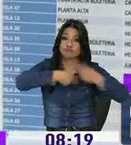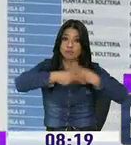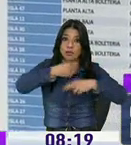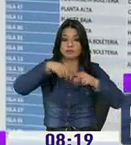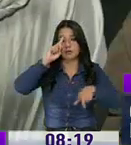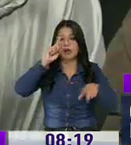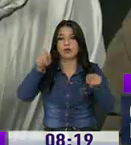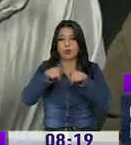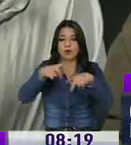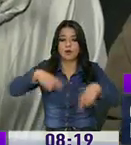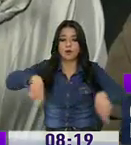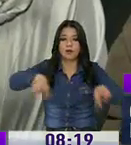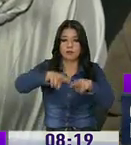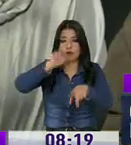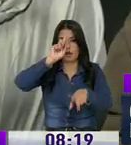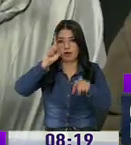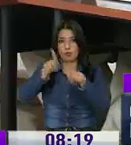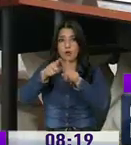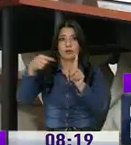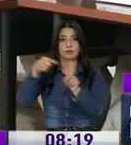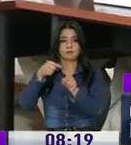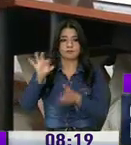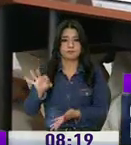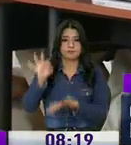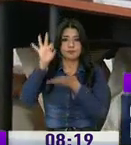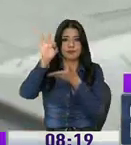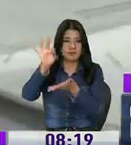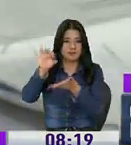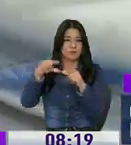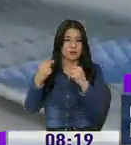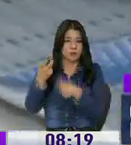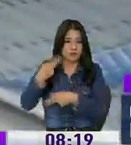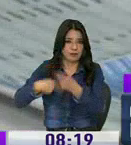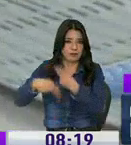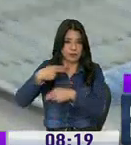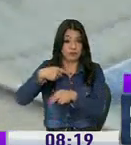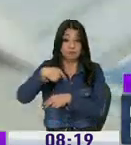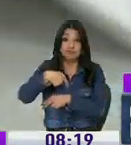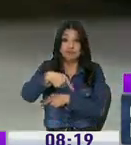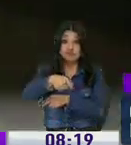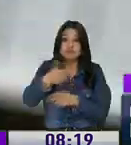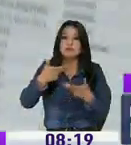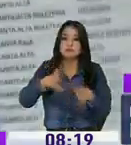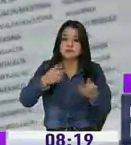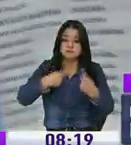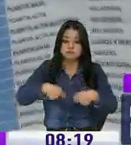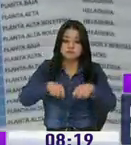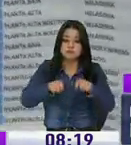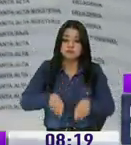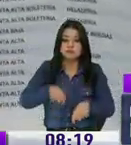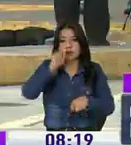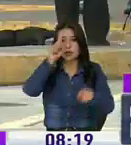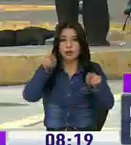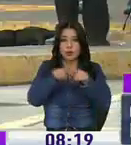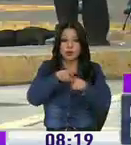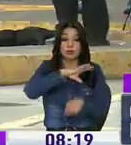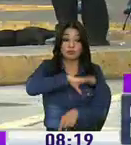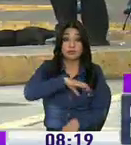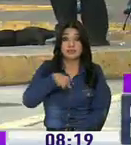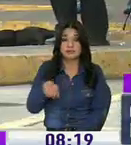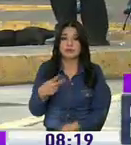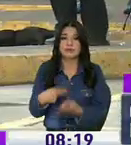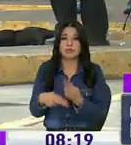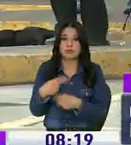un acuerdo en donde, a decir de Carlos Castellano, representante gremial, en los próximos días se realizará la firma de un convenio entre las partes, el